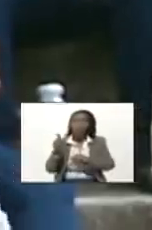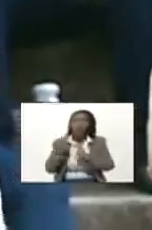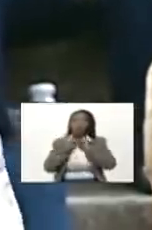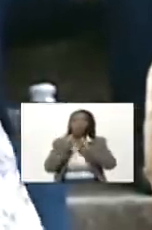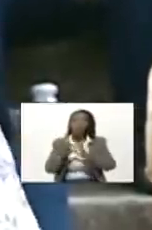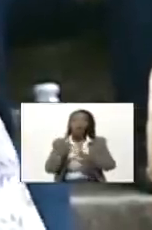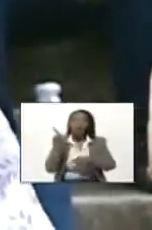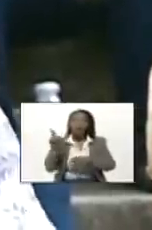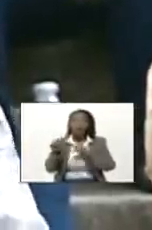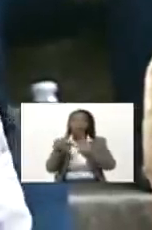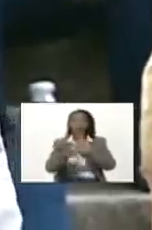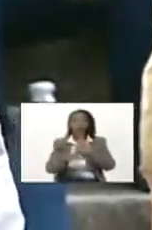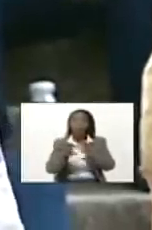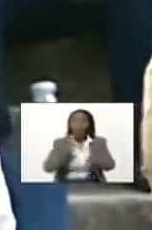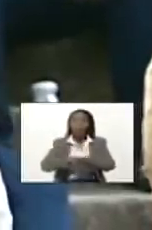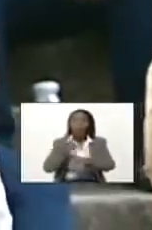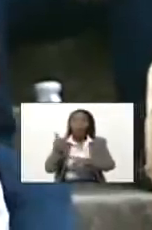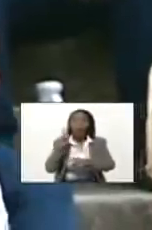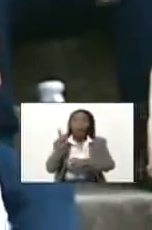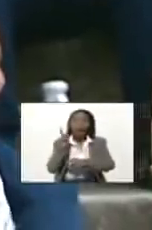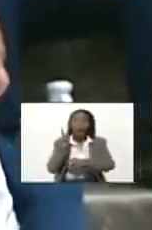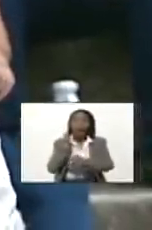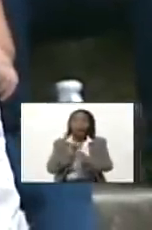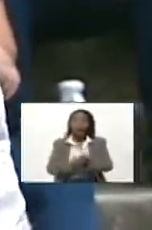derechos. ¿Saben por qué? Porque había,